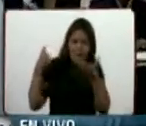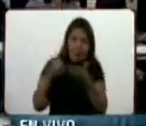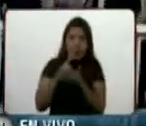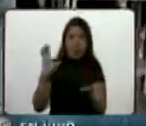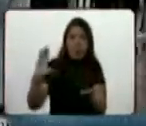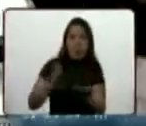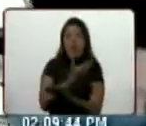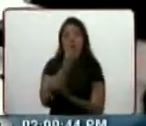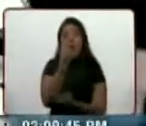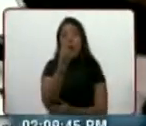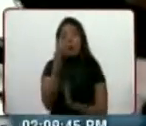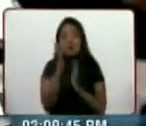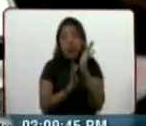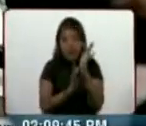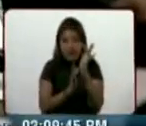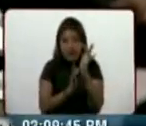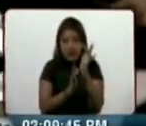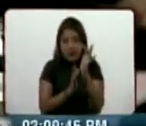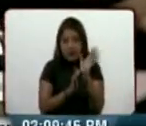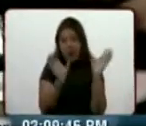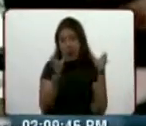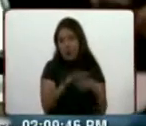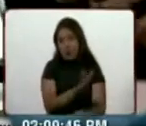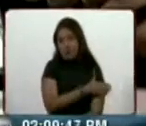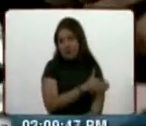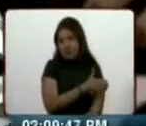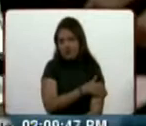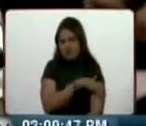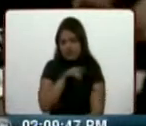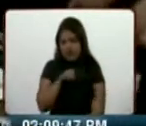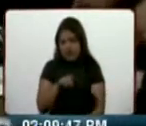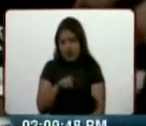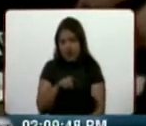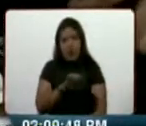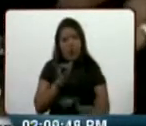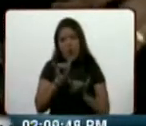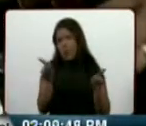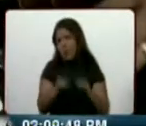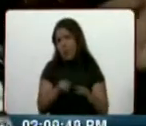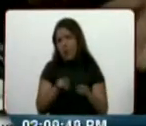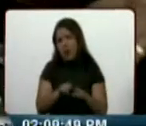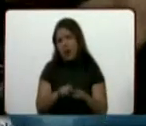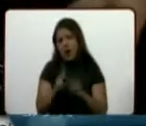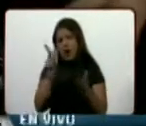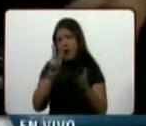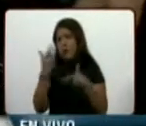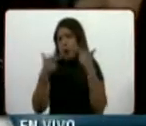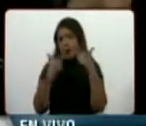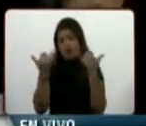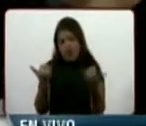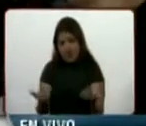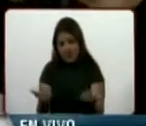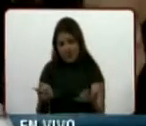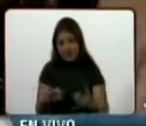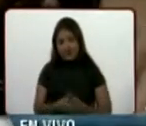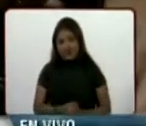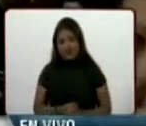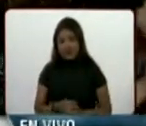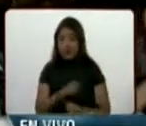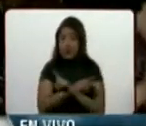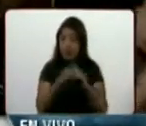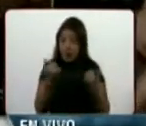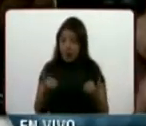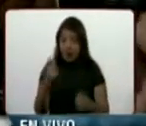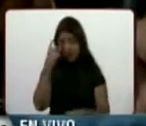dieron el 11 de abril los fascistas, que son los mismos actores políticos de hoy, y que hoy esta